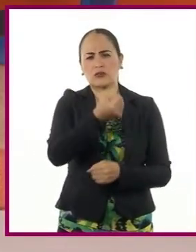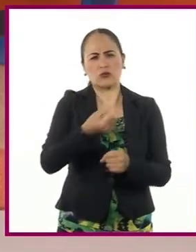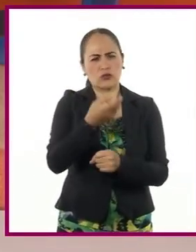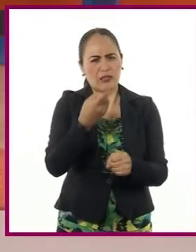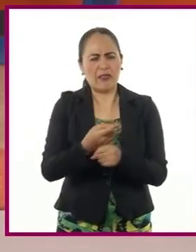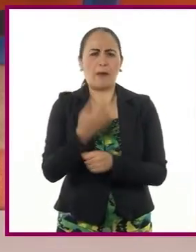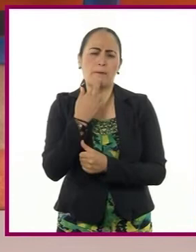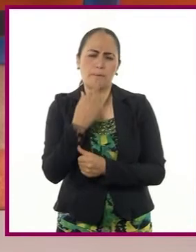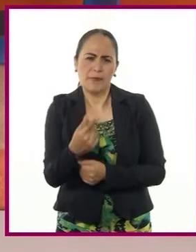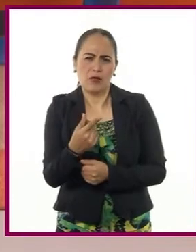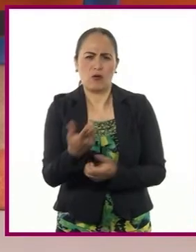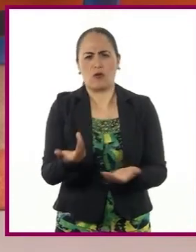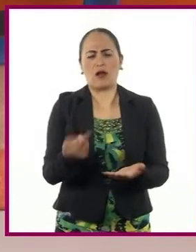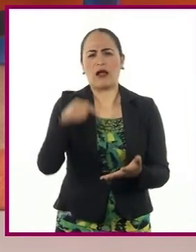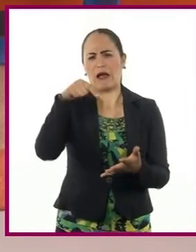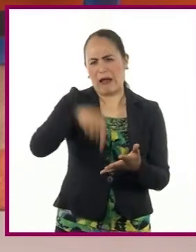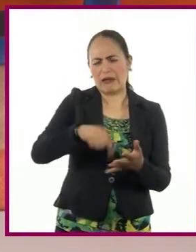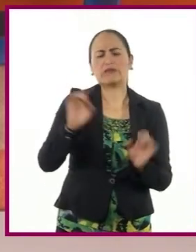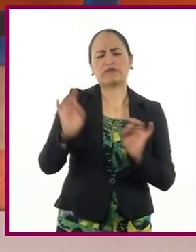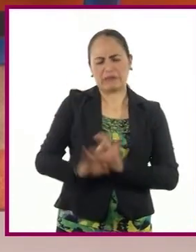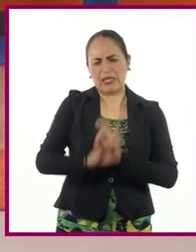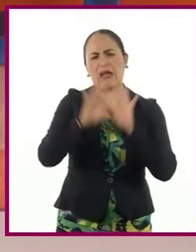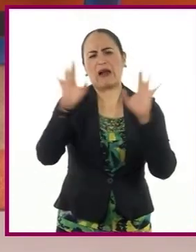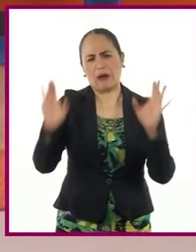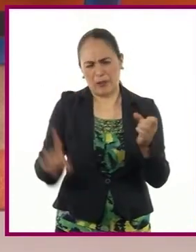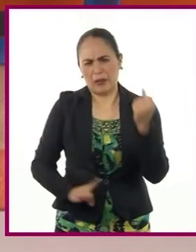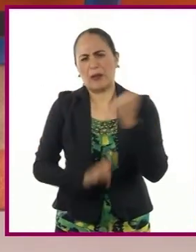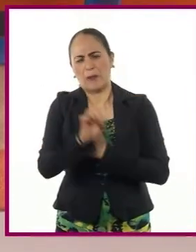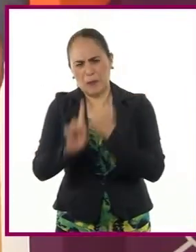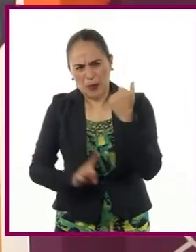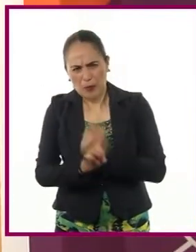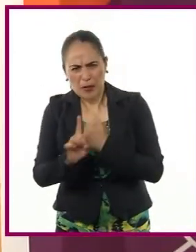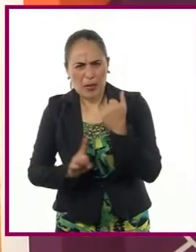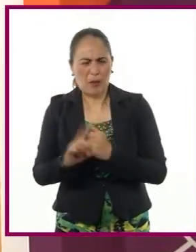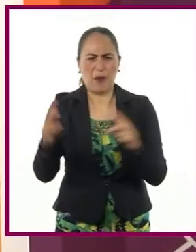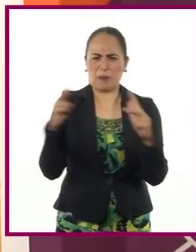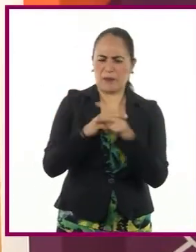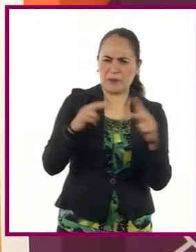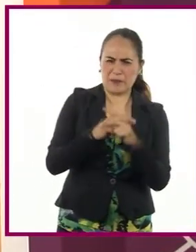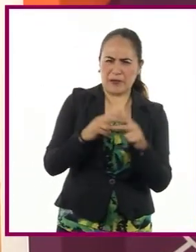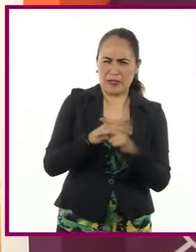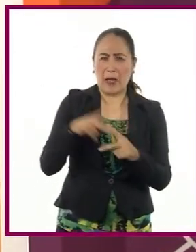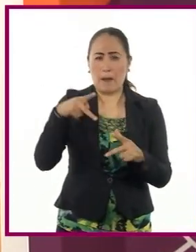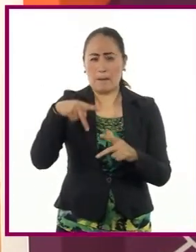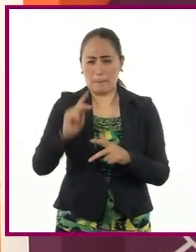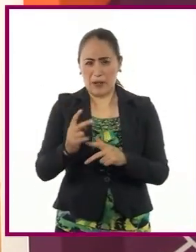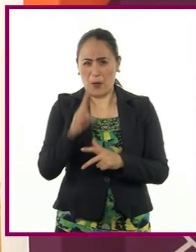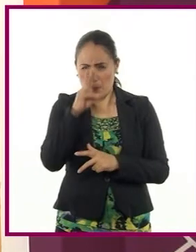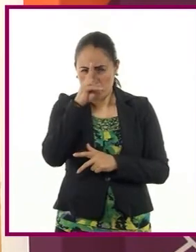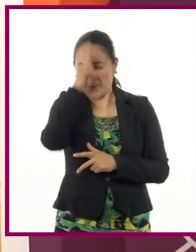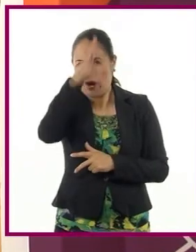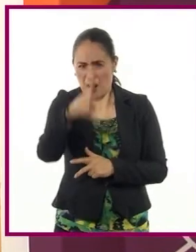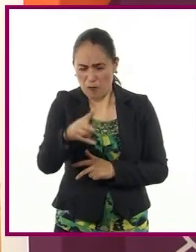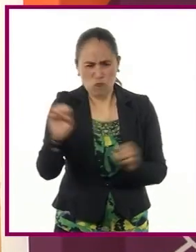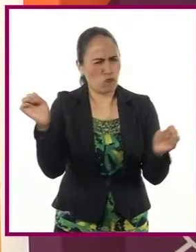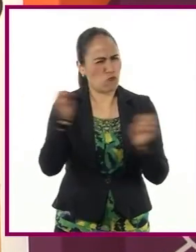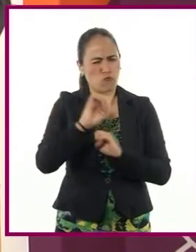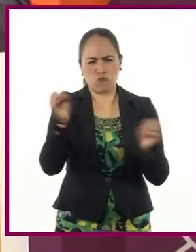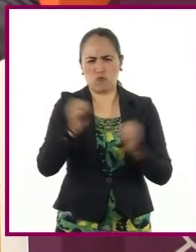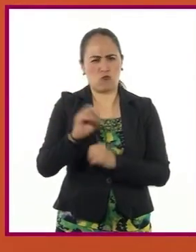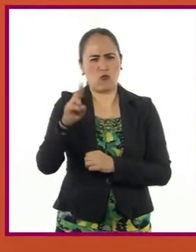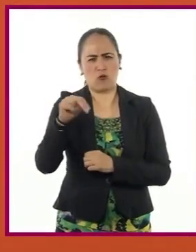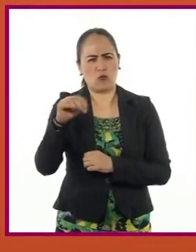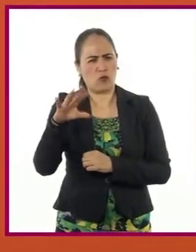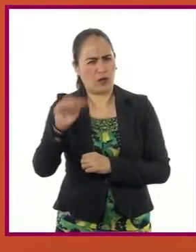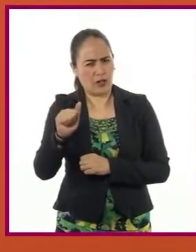como ya dijimos, no dejará de haber discrepancias y conflictos, pero no habrá nunca lugar para la violencia en la solución de los